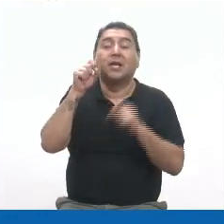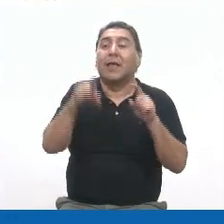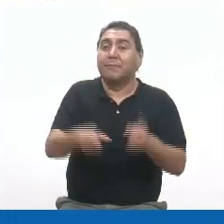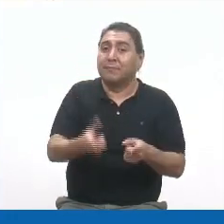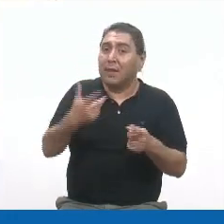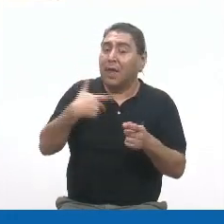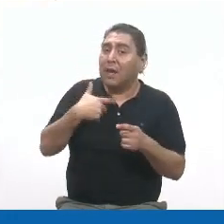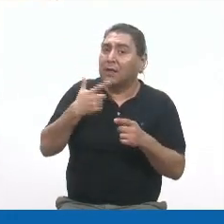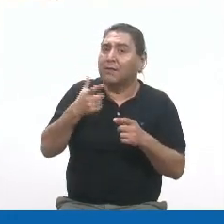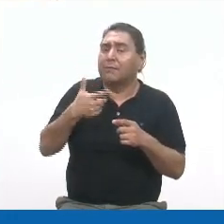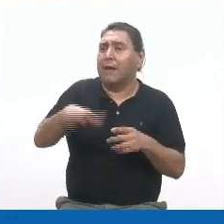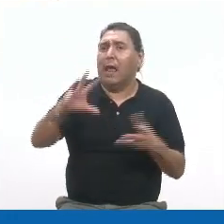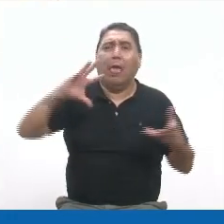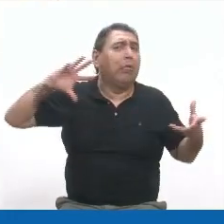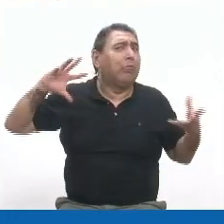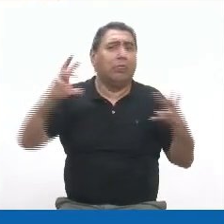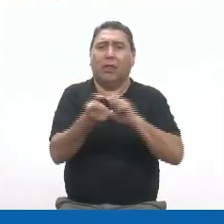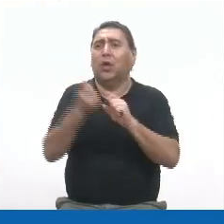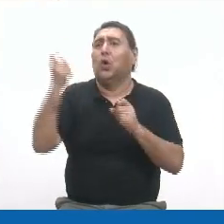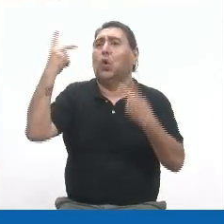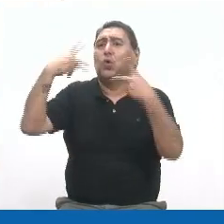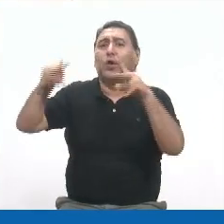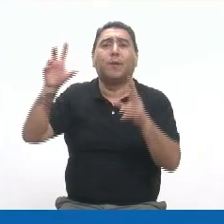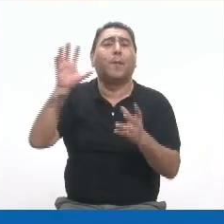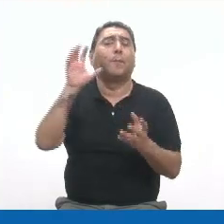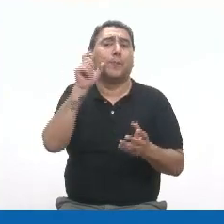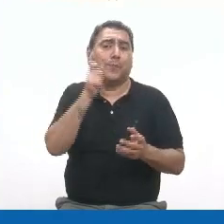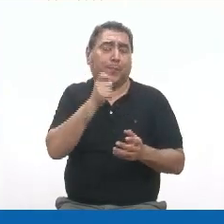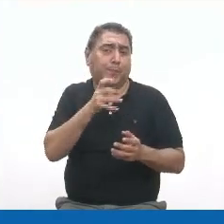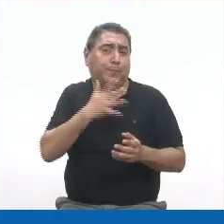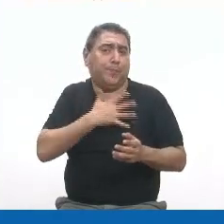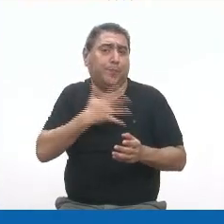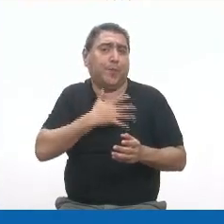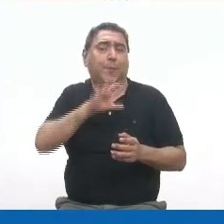a los que van a hacer pelotas, entre ellos el turismo en mi provincia de Río Negro. Muchas gracias, señora Presidenta. Gracias.